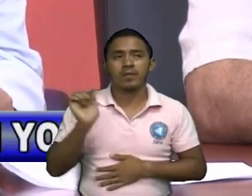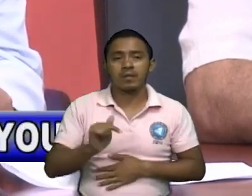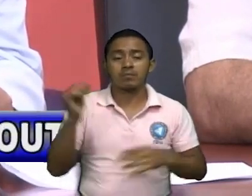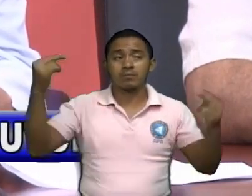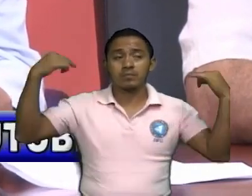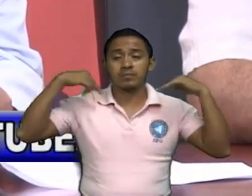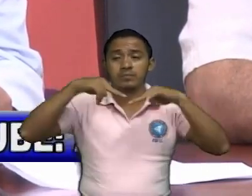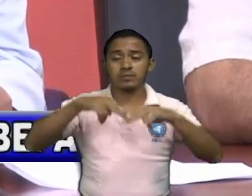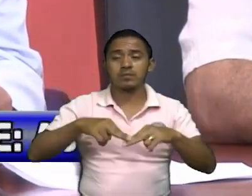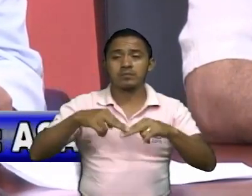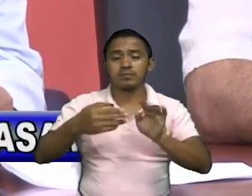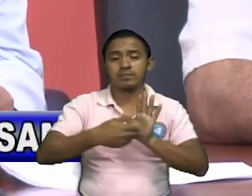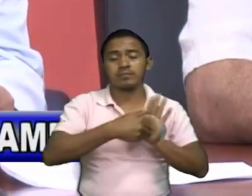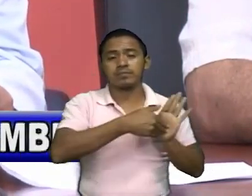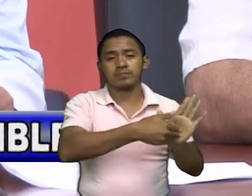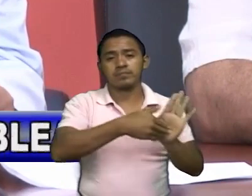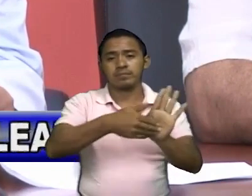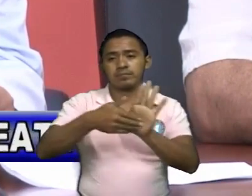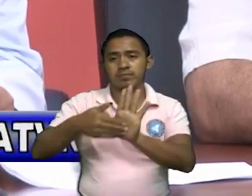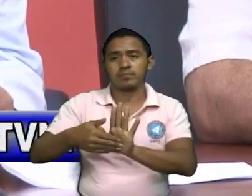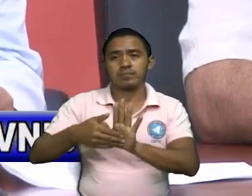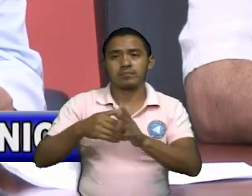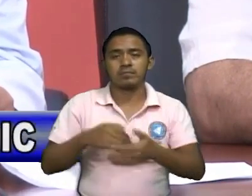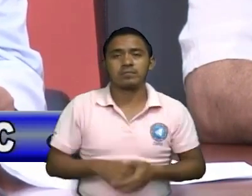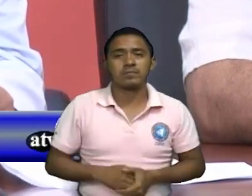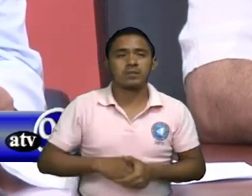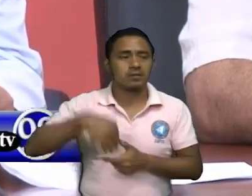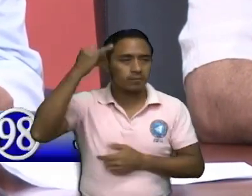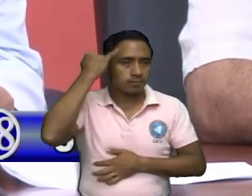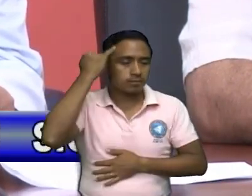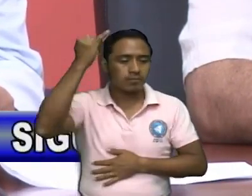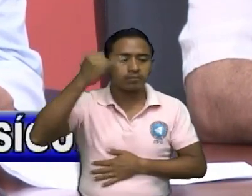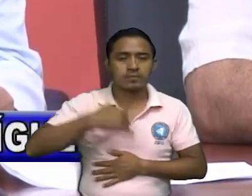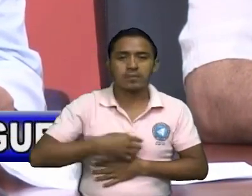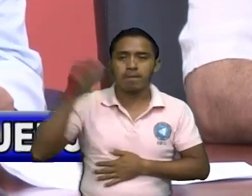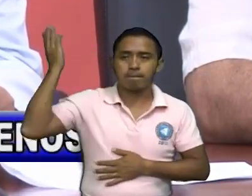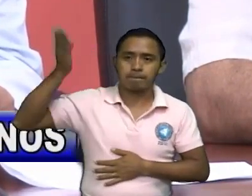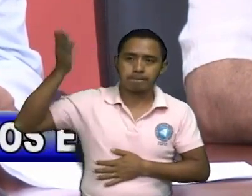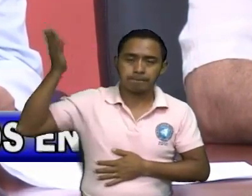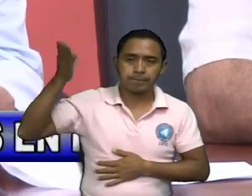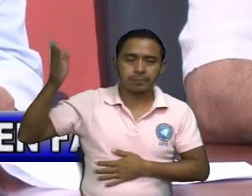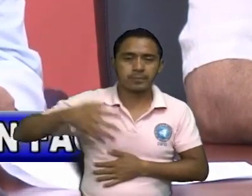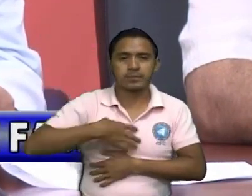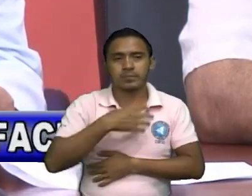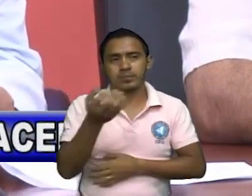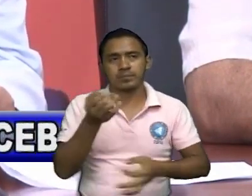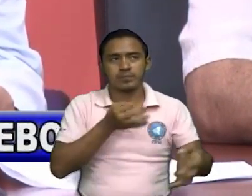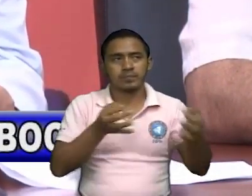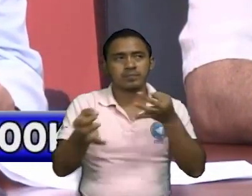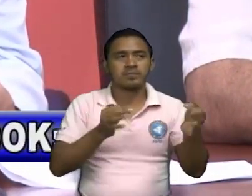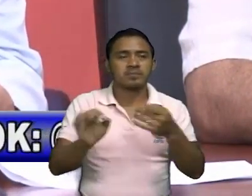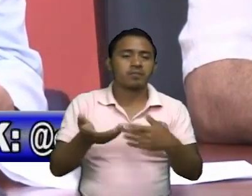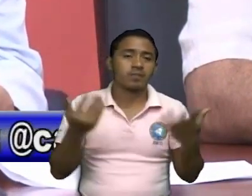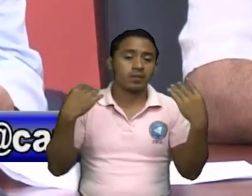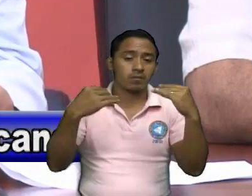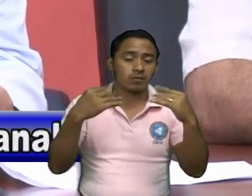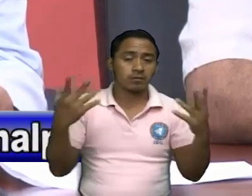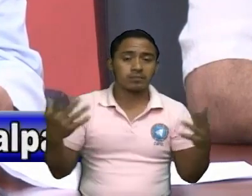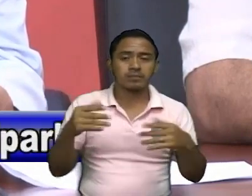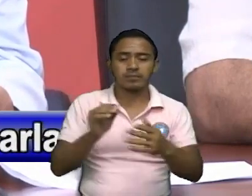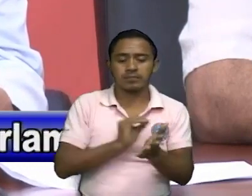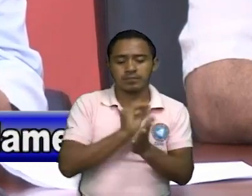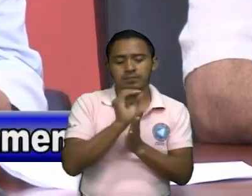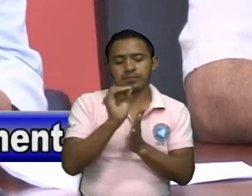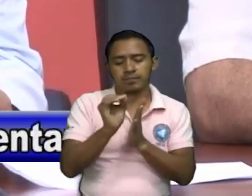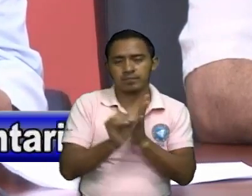docentes presentarán iniciativas, expondrán propuestas académicas,